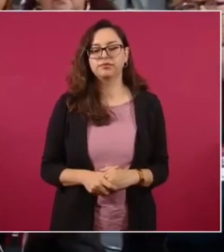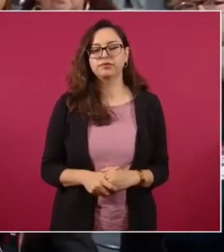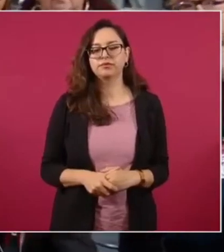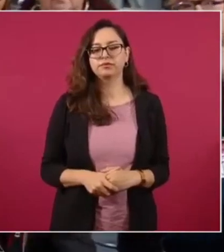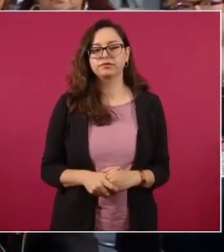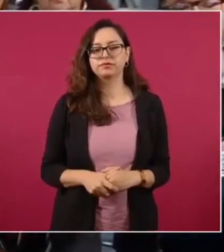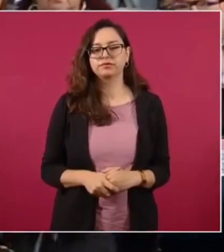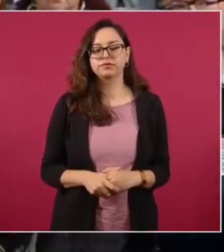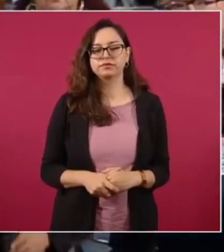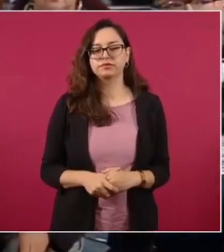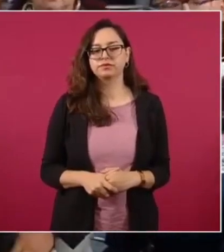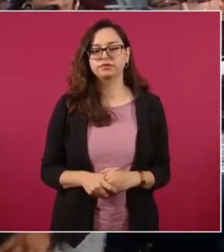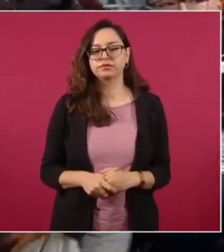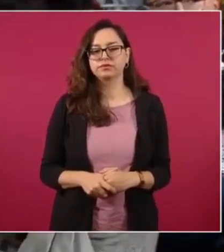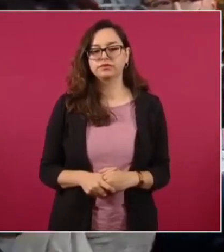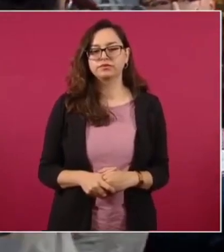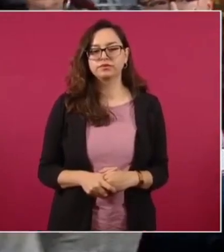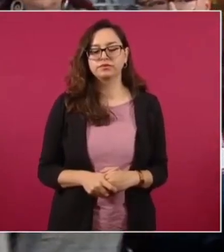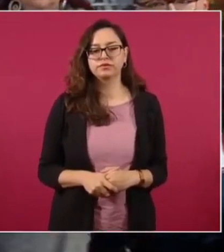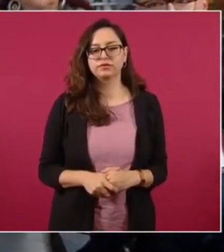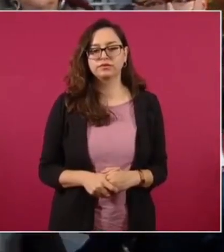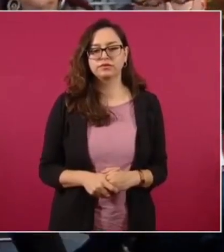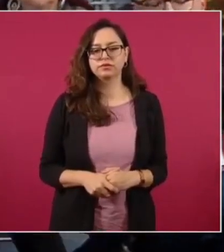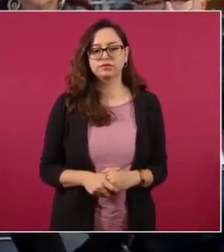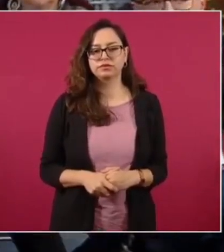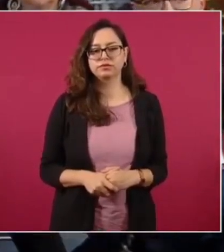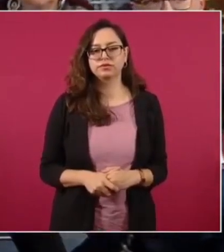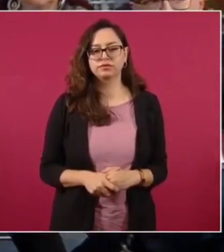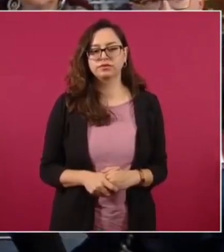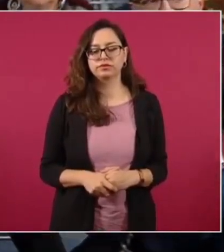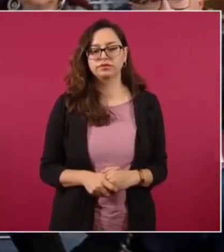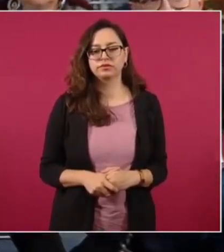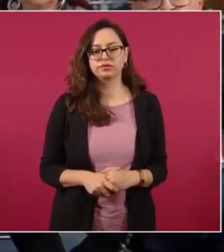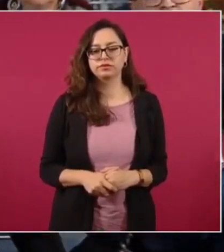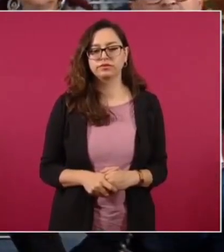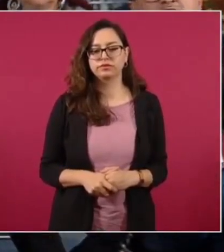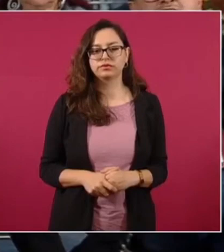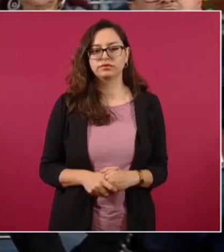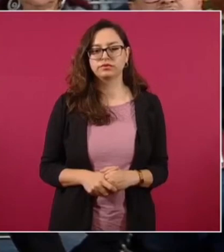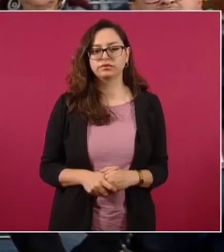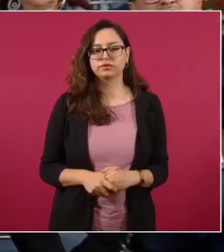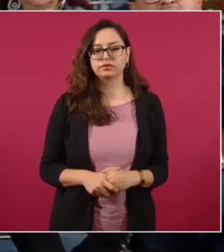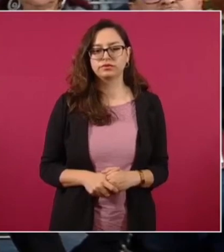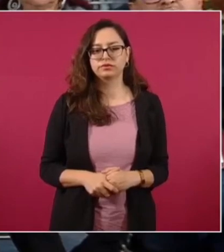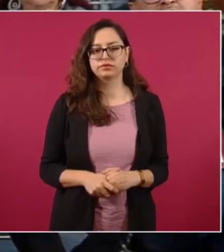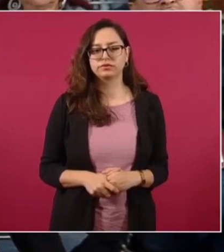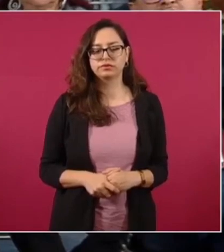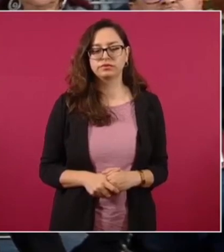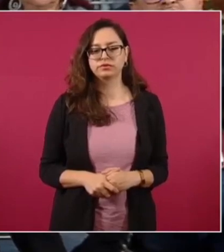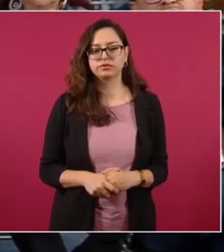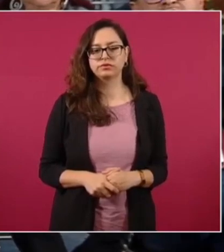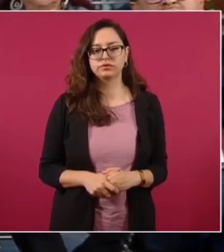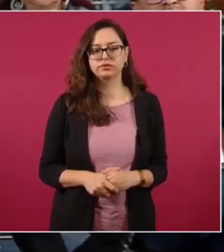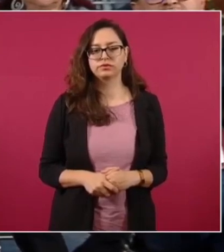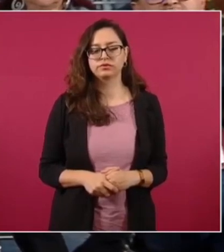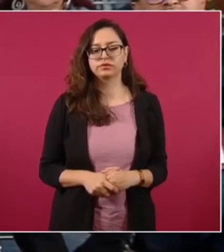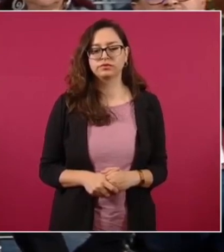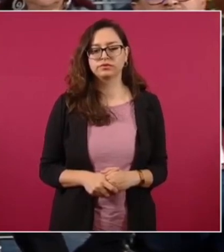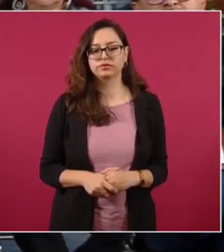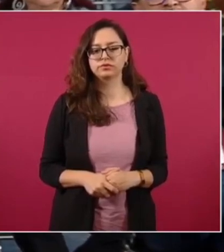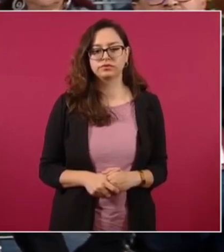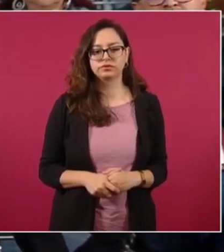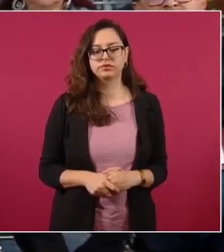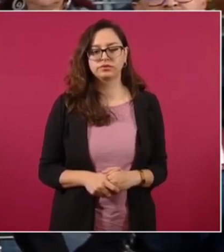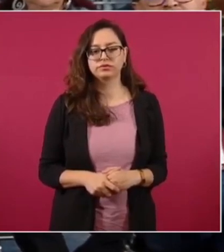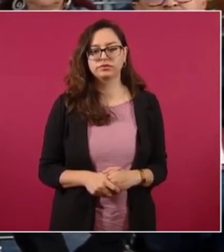describing the avocados from Michoacan as conflict fruit, as blood avocados. What do you say to people